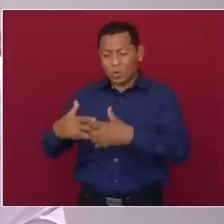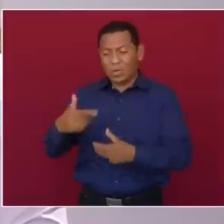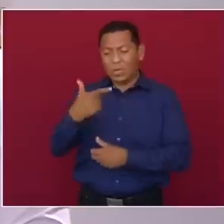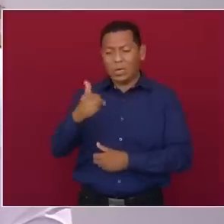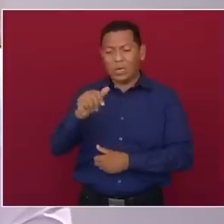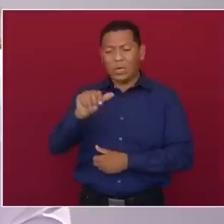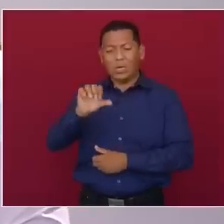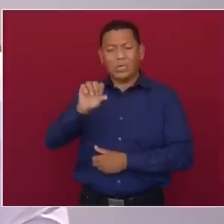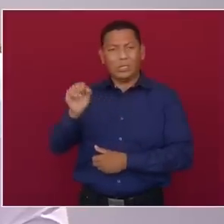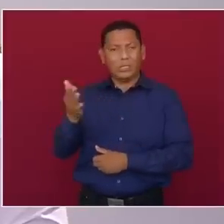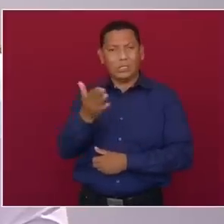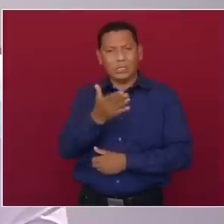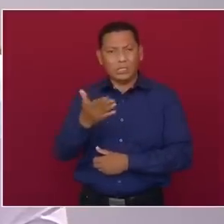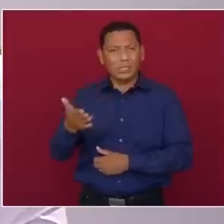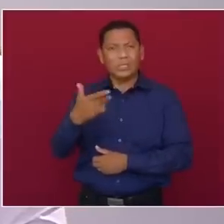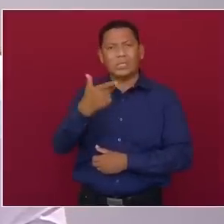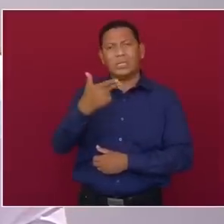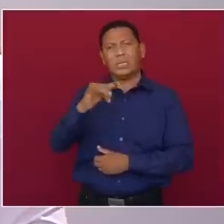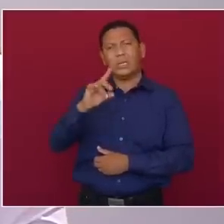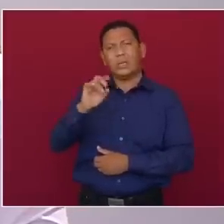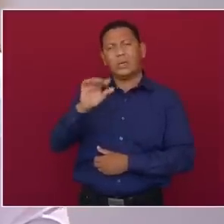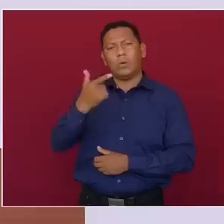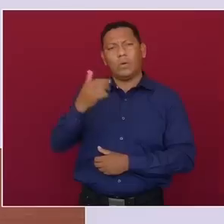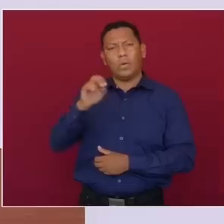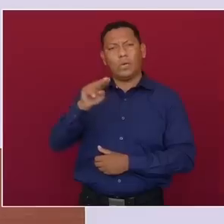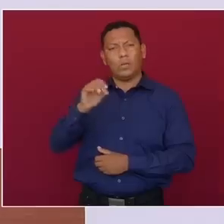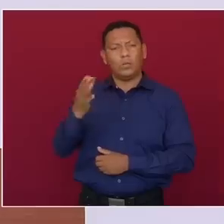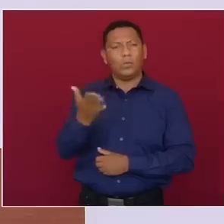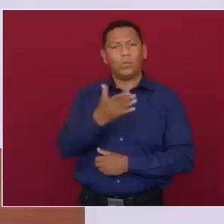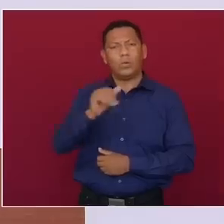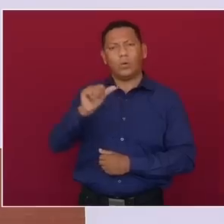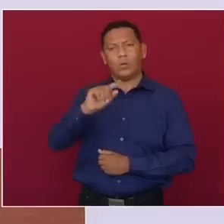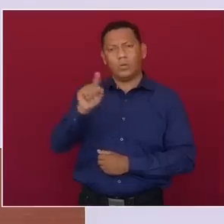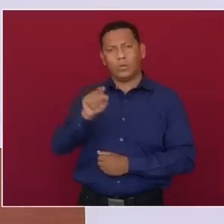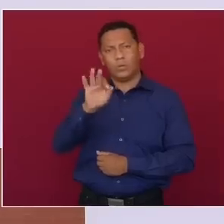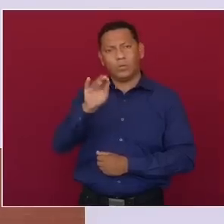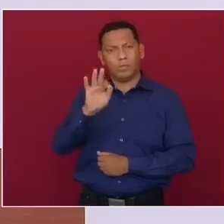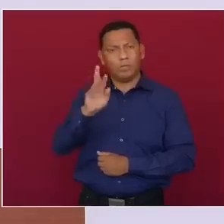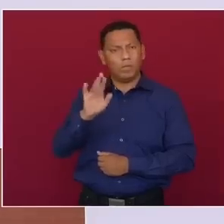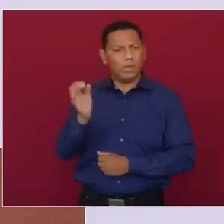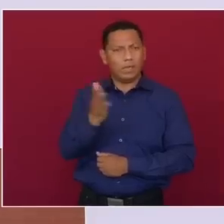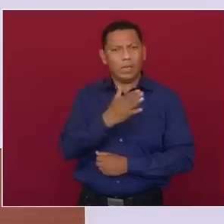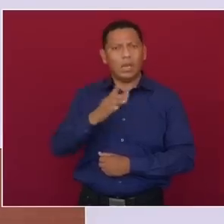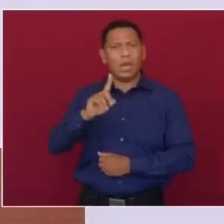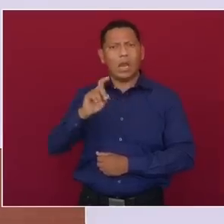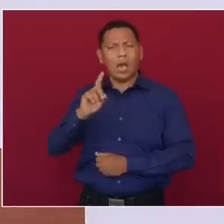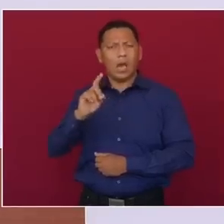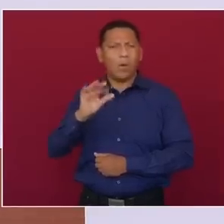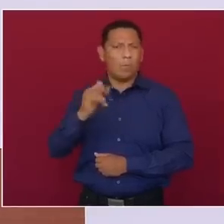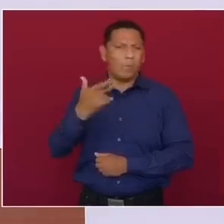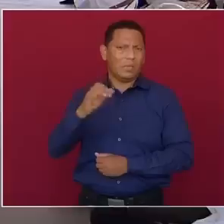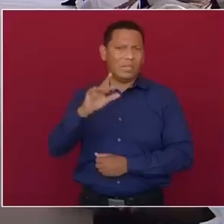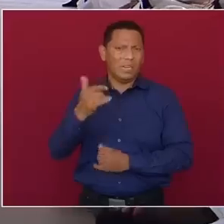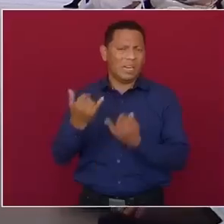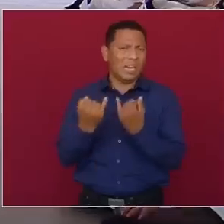residual, hidrógeno, azufre, aguas amargas, regeneración de